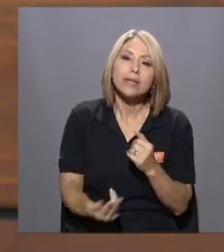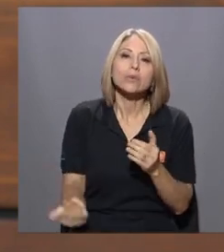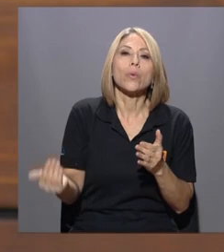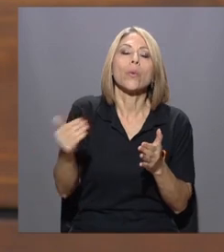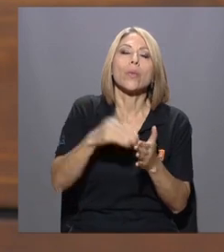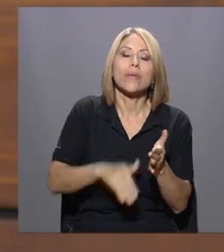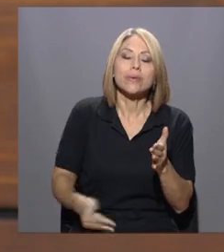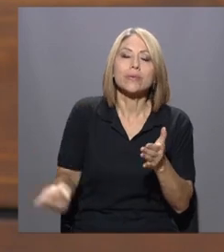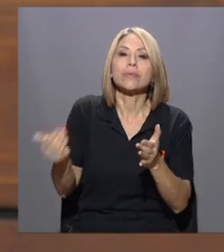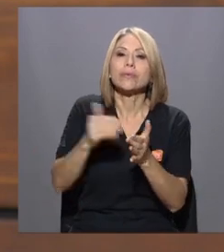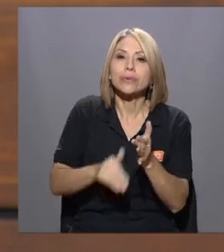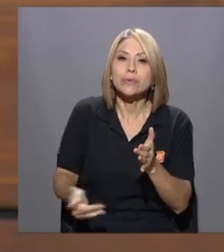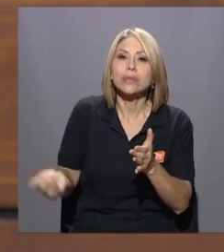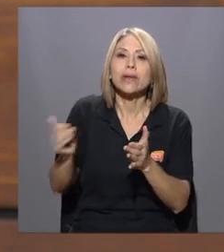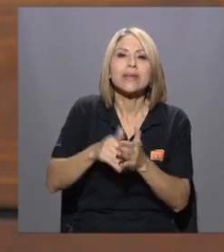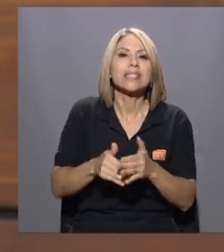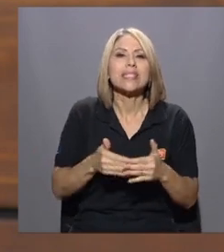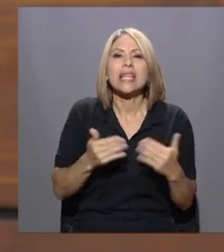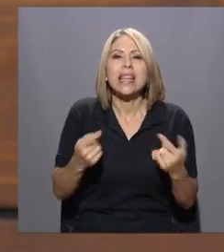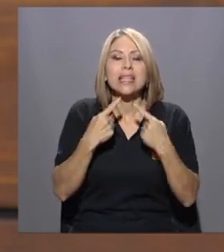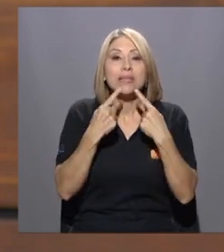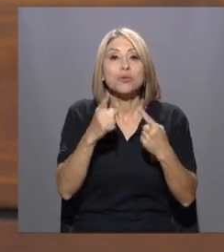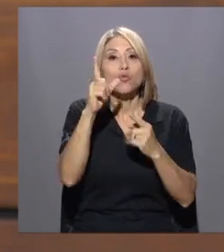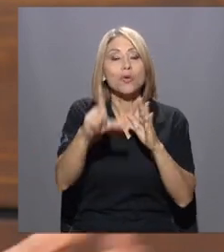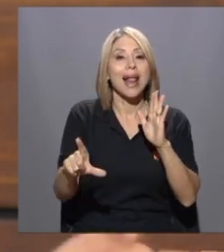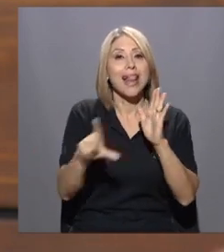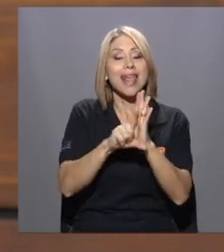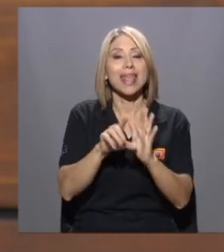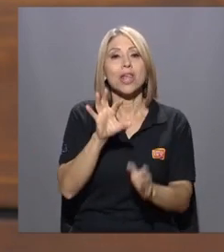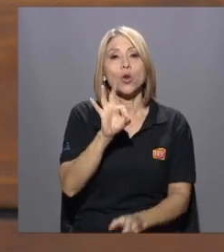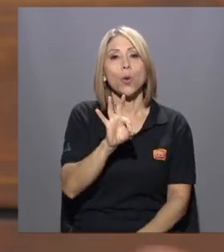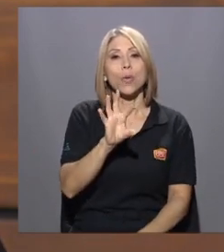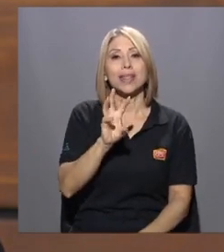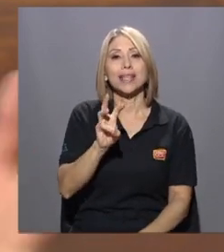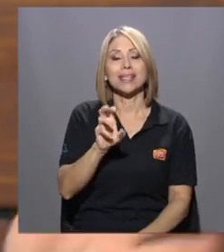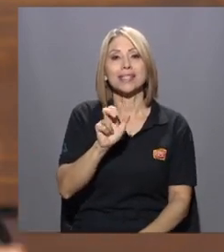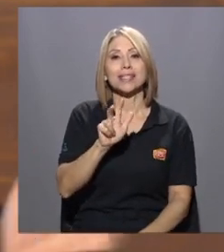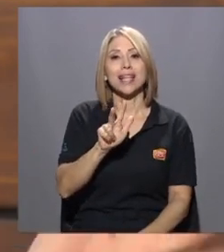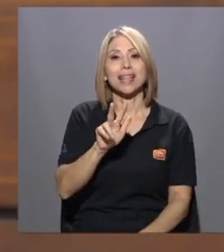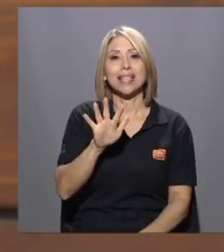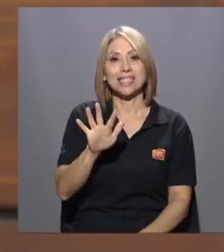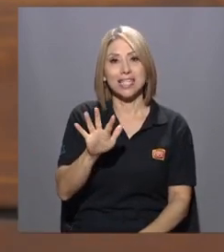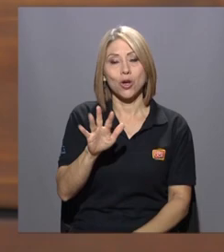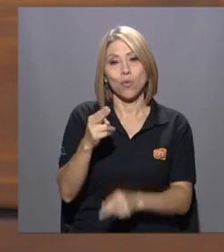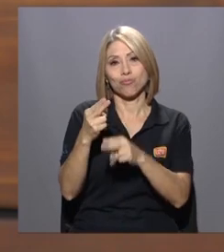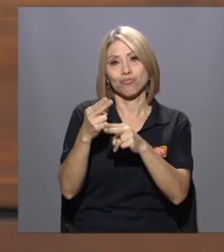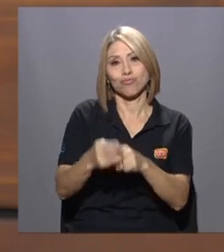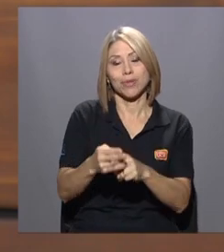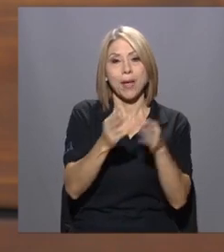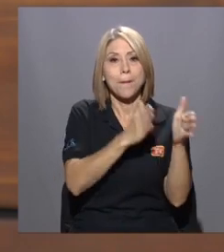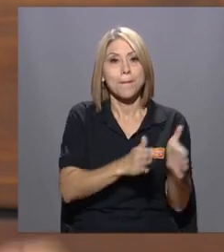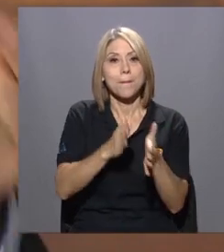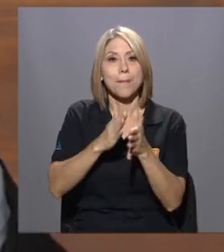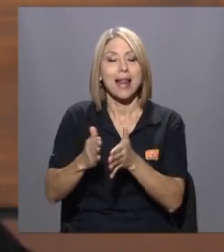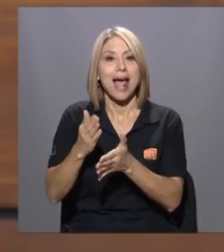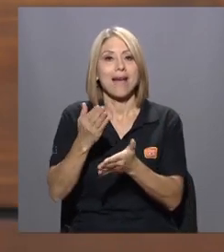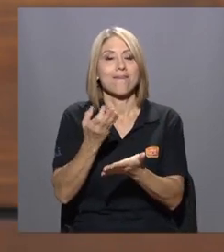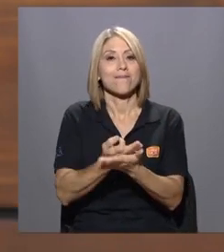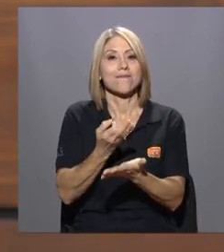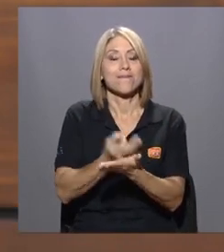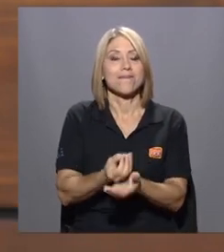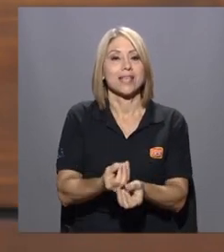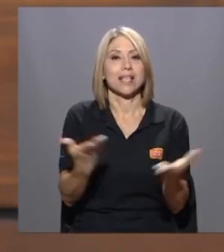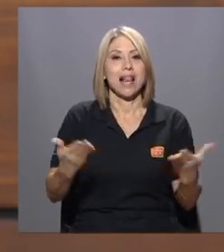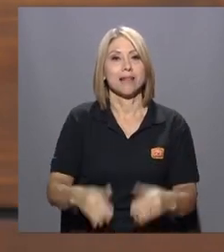que existe una ley, la 9635, la ley de llamada del plan fiscal, y existe